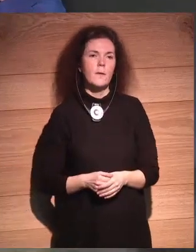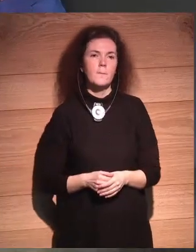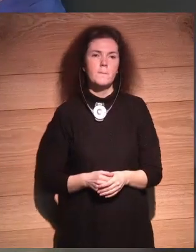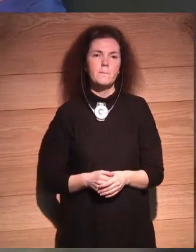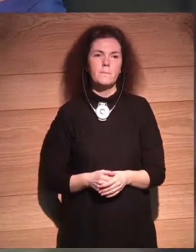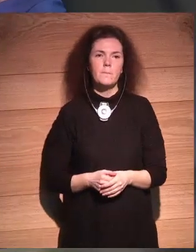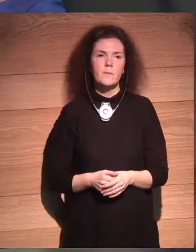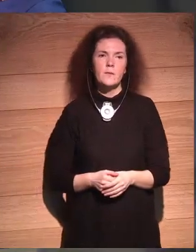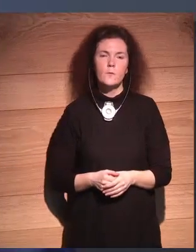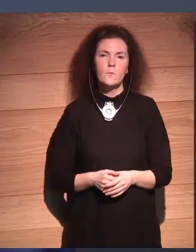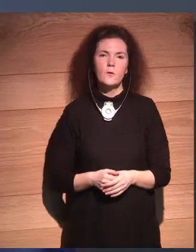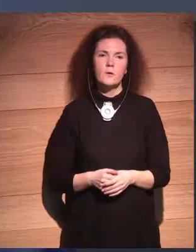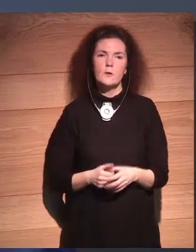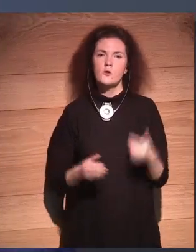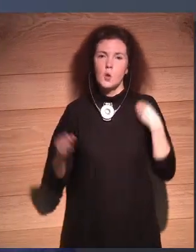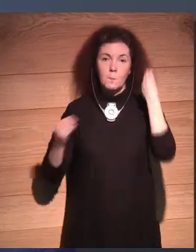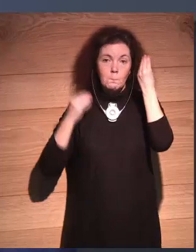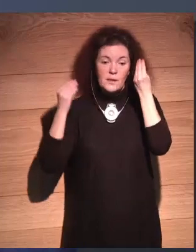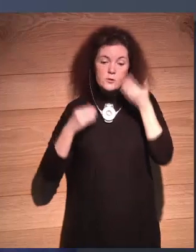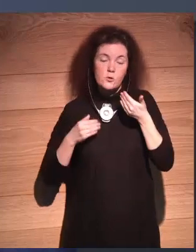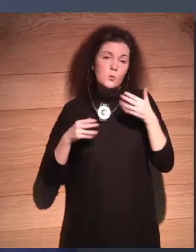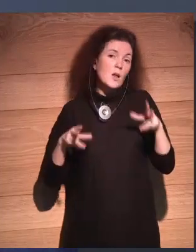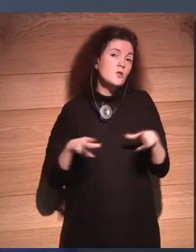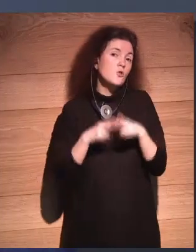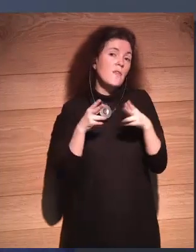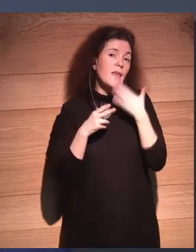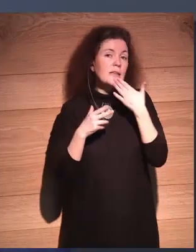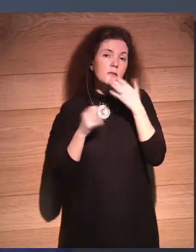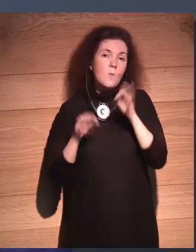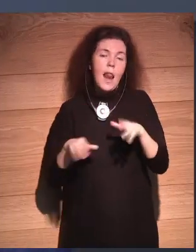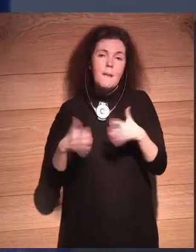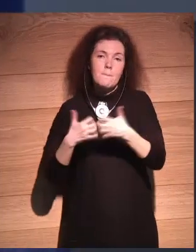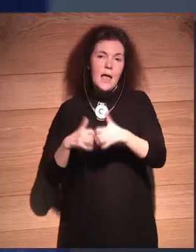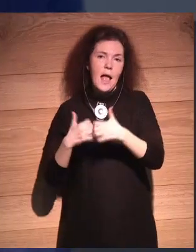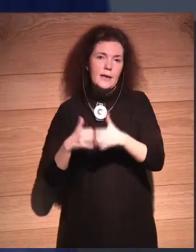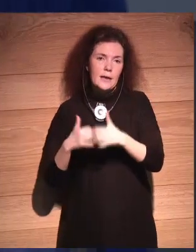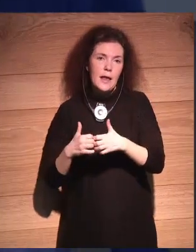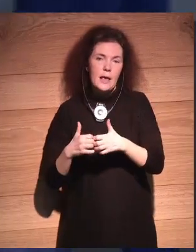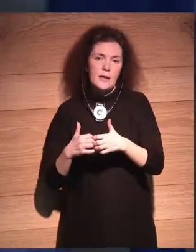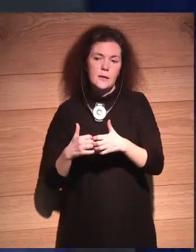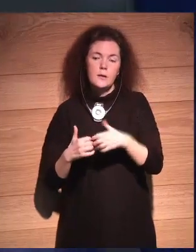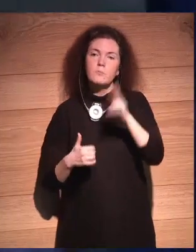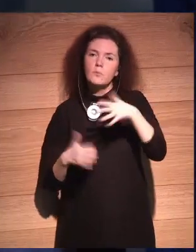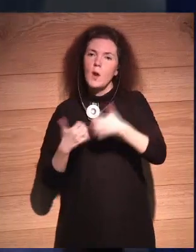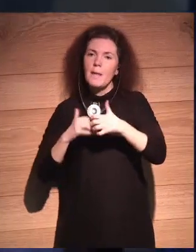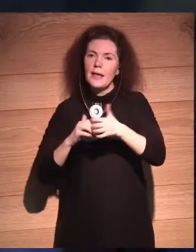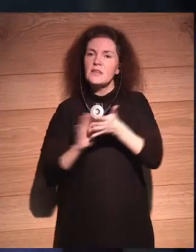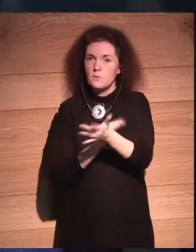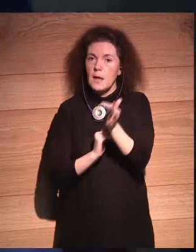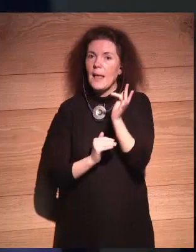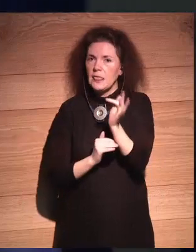Well, I think, Yo creo que en una sociedad que es como una máquina, ser una máquina es una